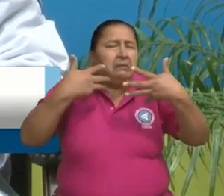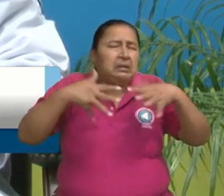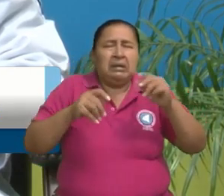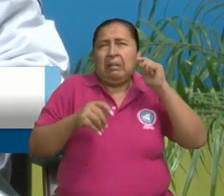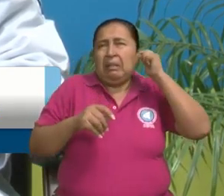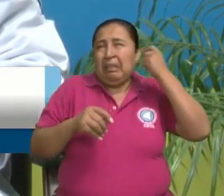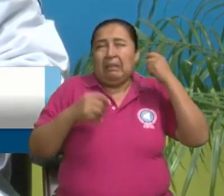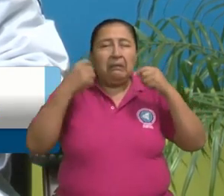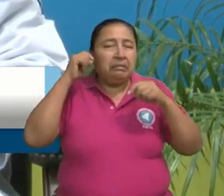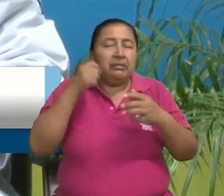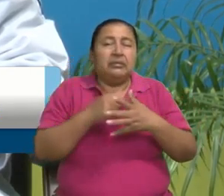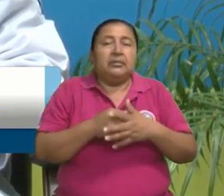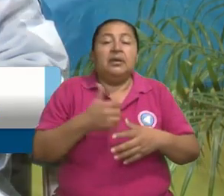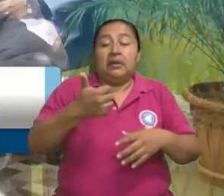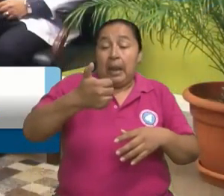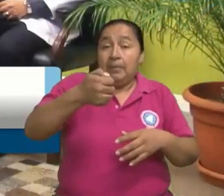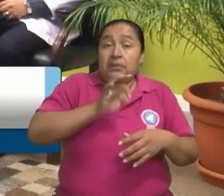oído